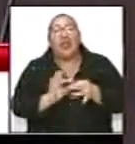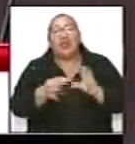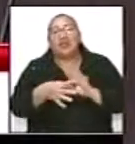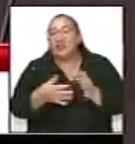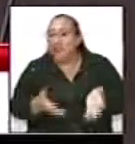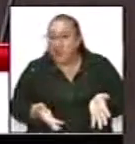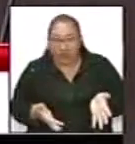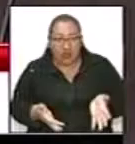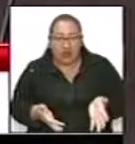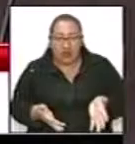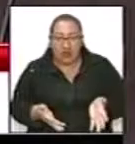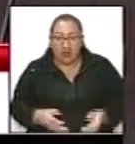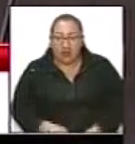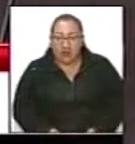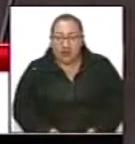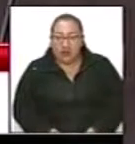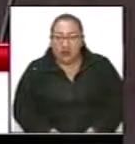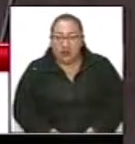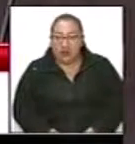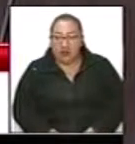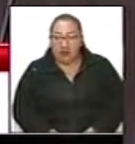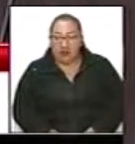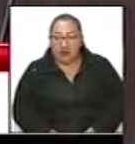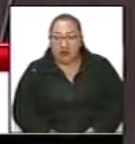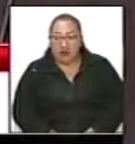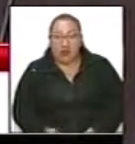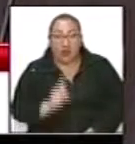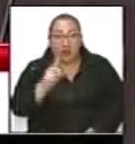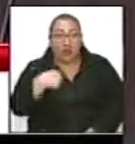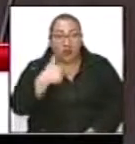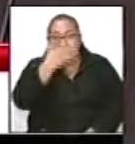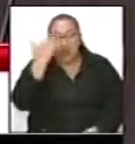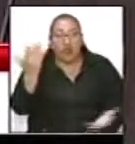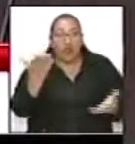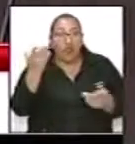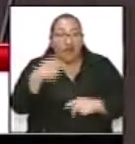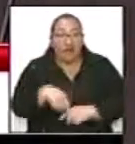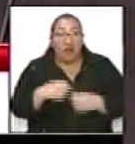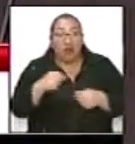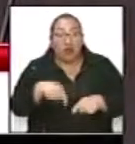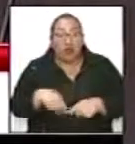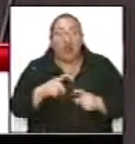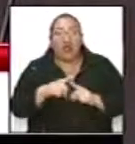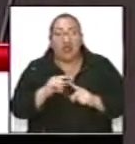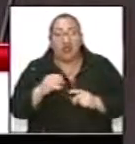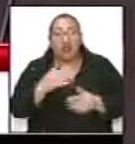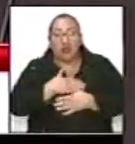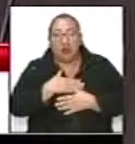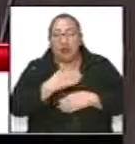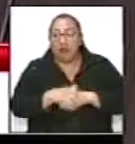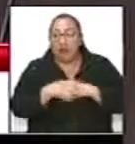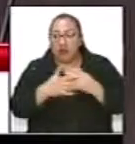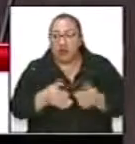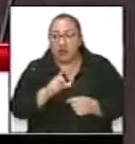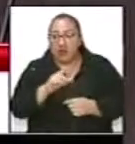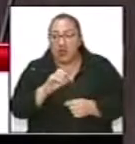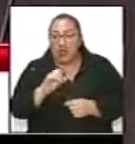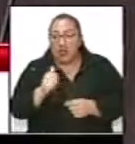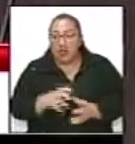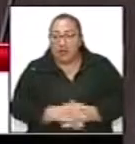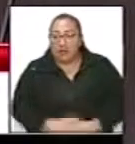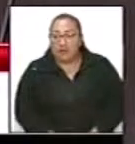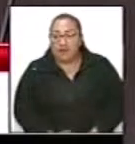historia. Que uno nunca debe olvidar de dónde viene, y por eso a título personal mis felicitaciones a Leila